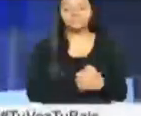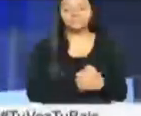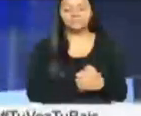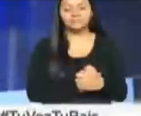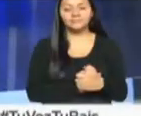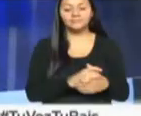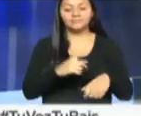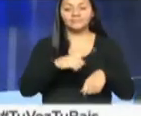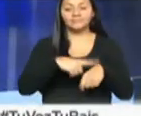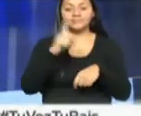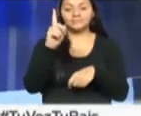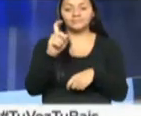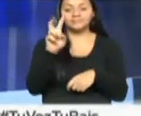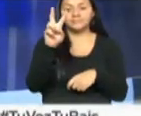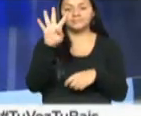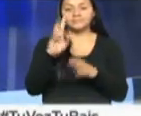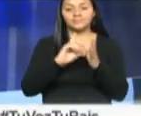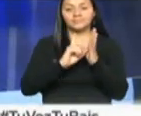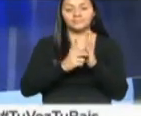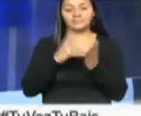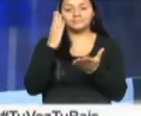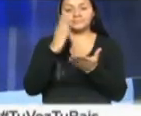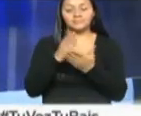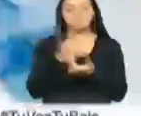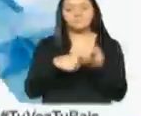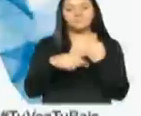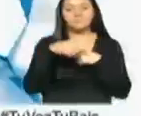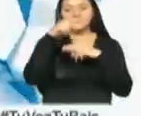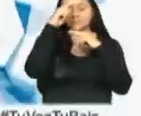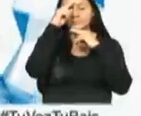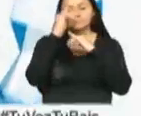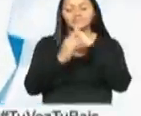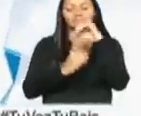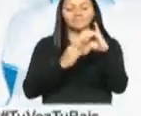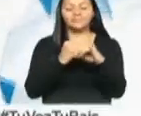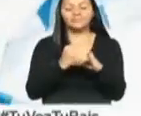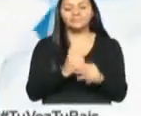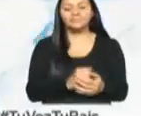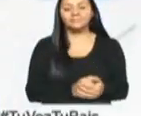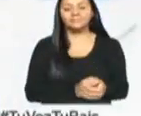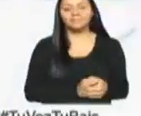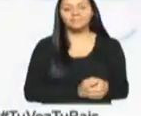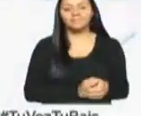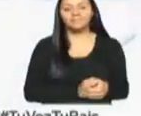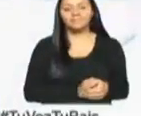13 horas con 24 minutos, nueva pausa. Al retornar revisamos la información del mundo.